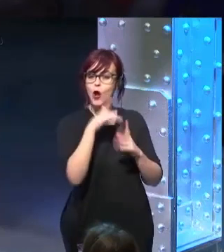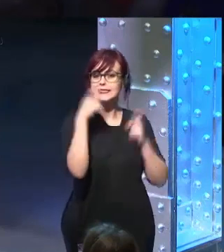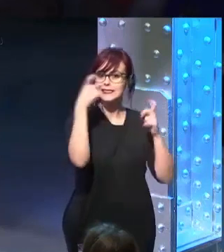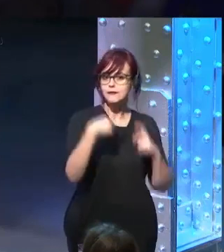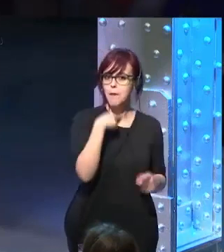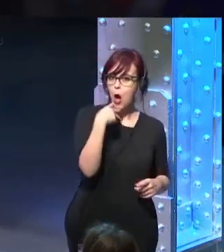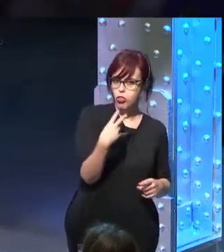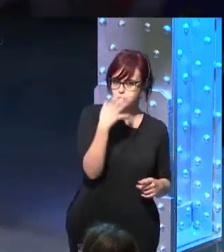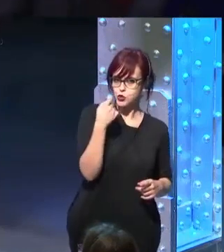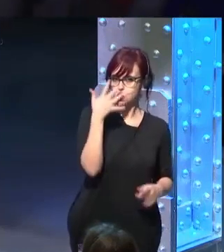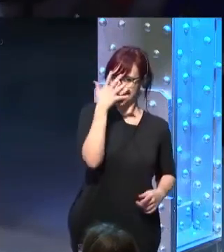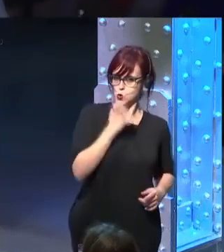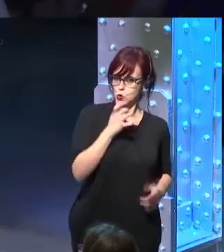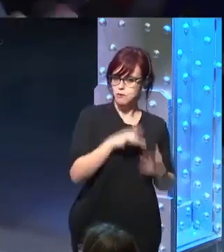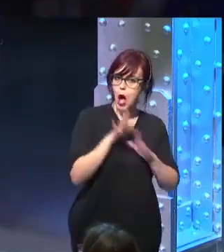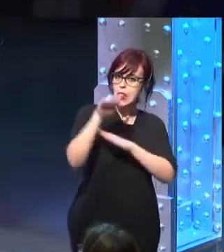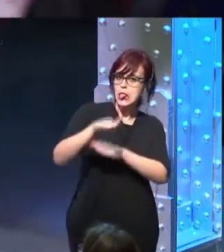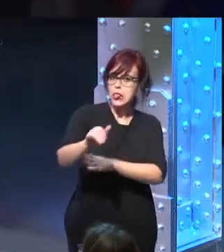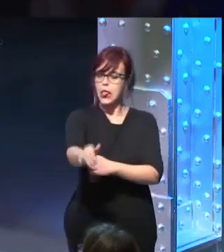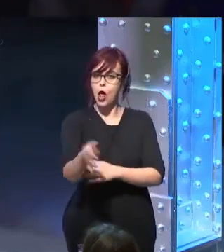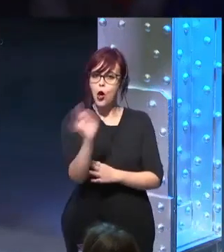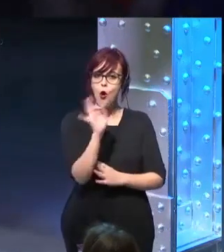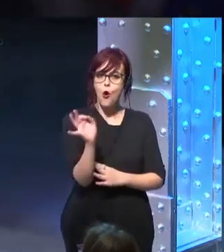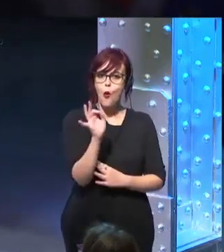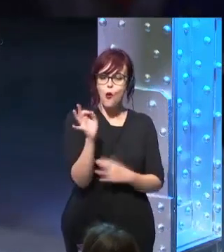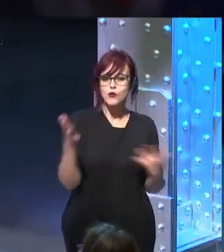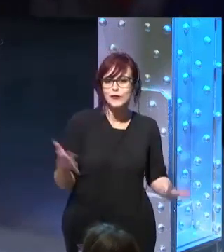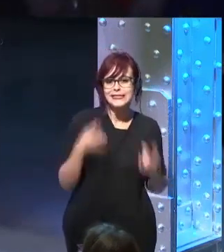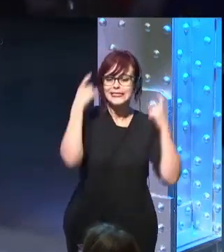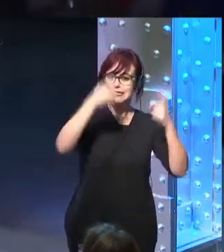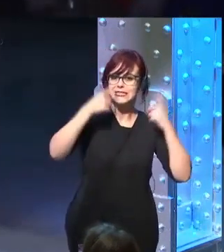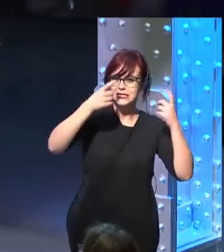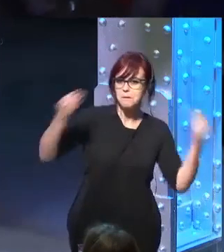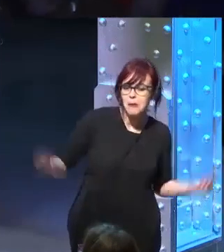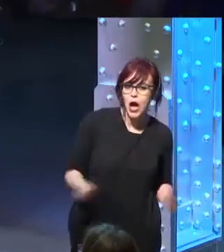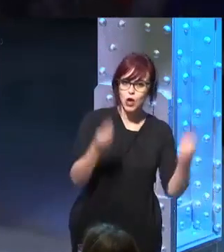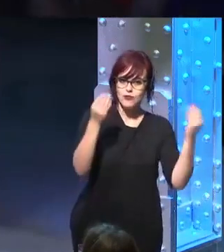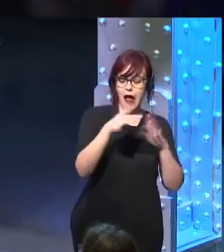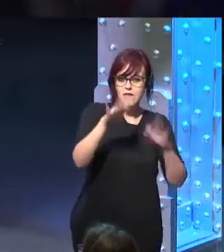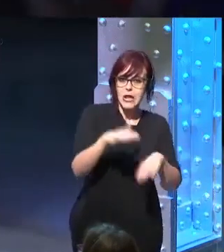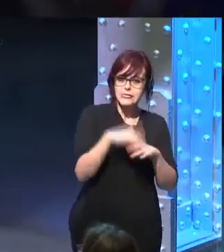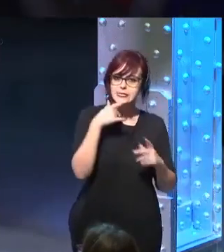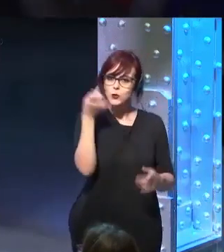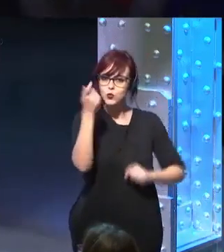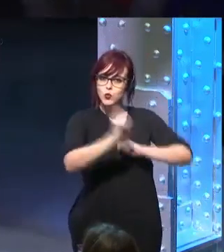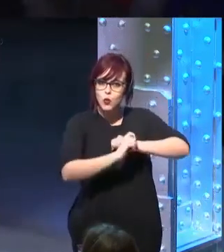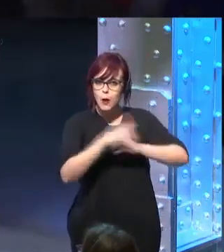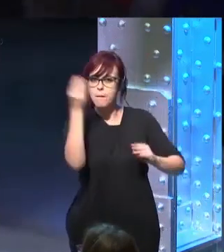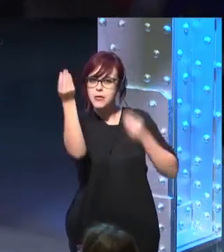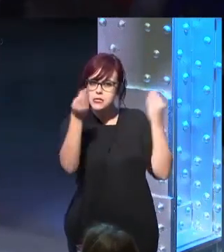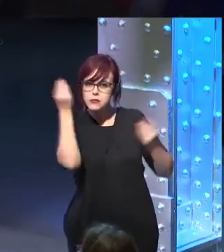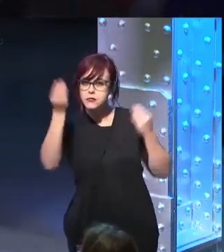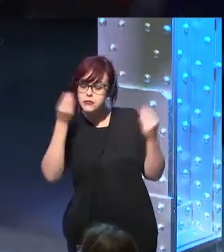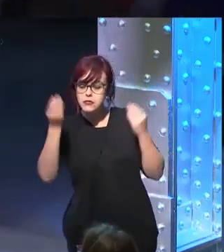masculina, bajar la voz, hacerla un poco más grave, modularla, etcétera. Hemos pergeñado muchísimas